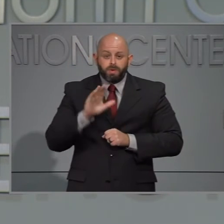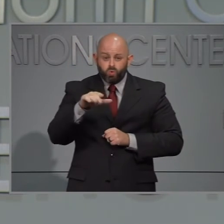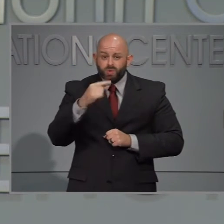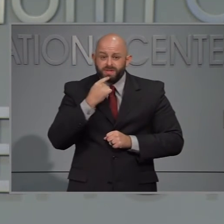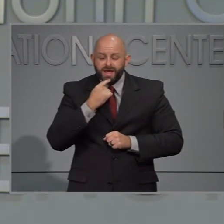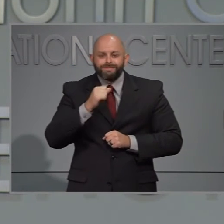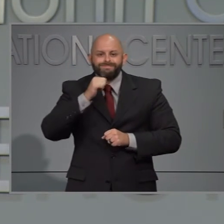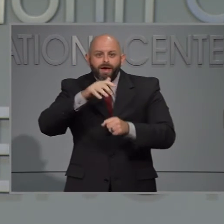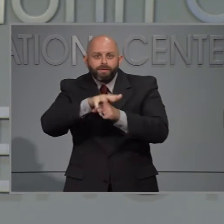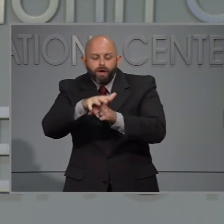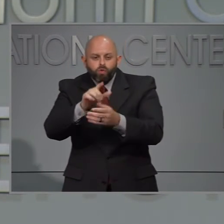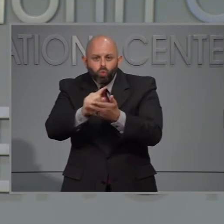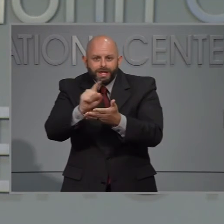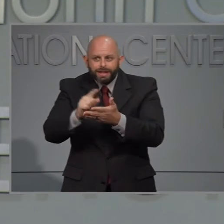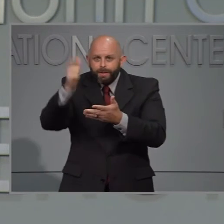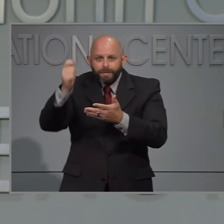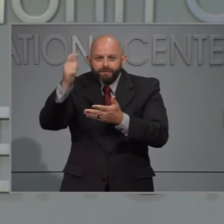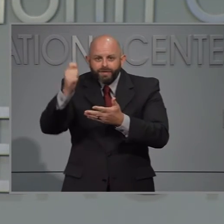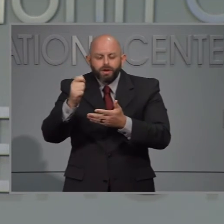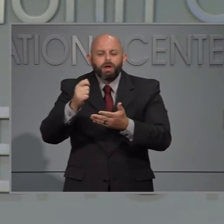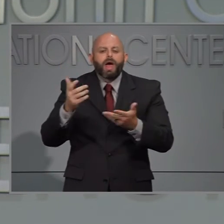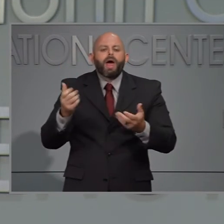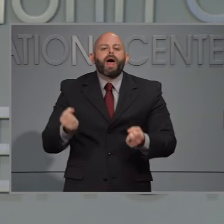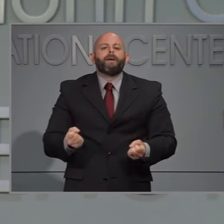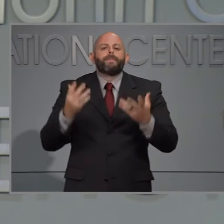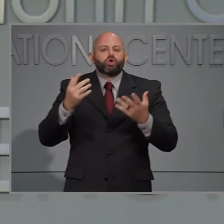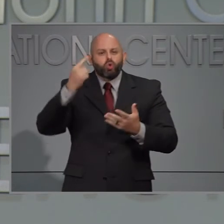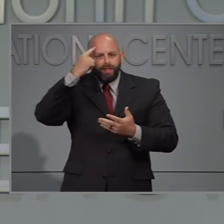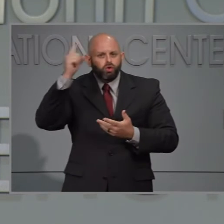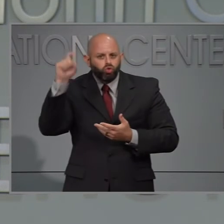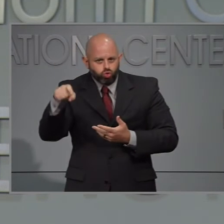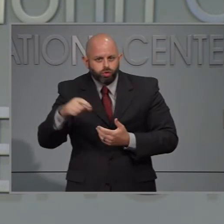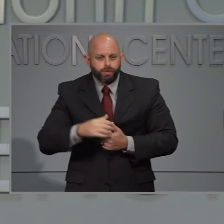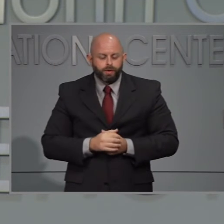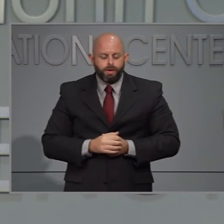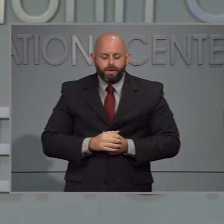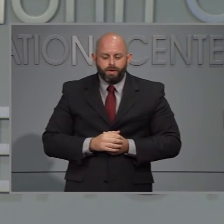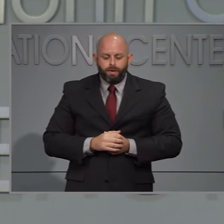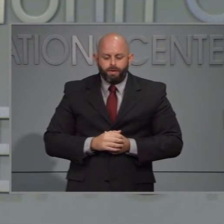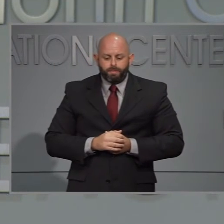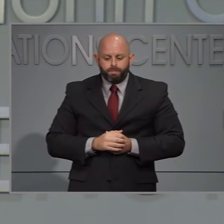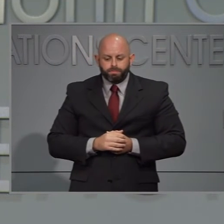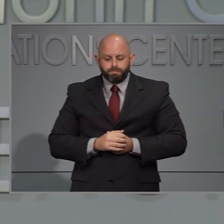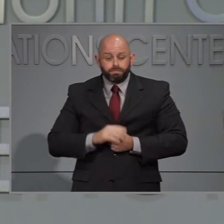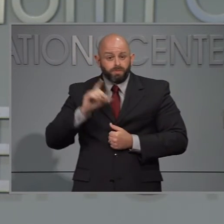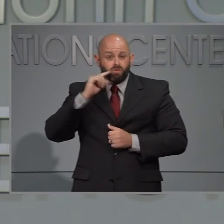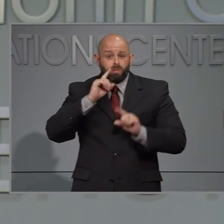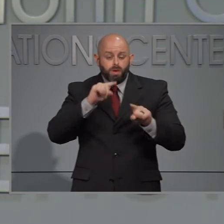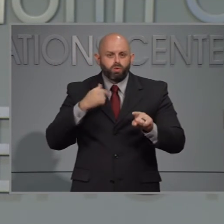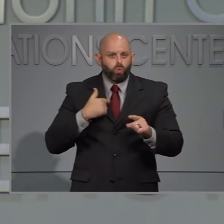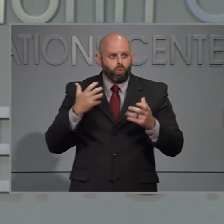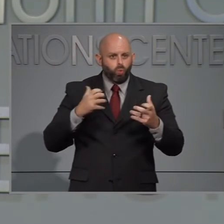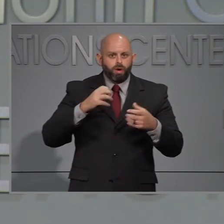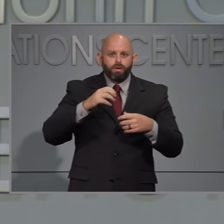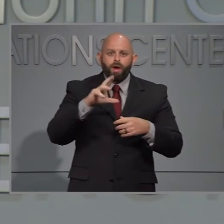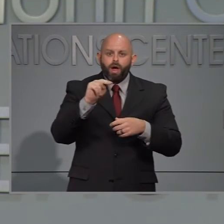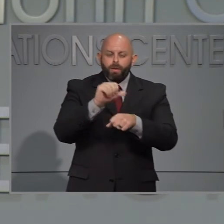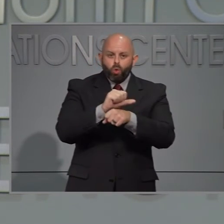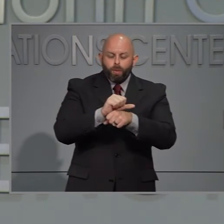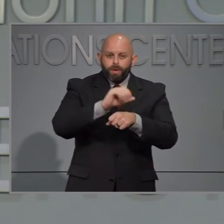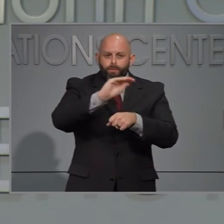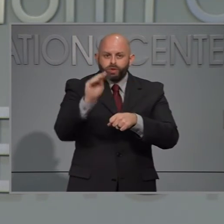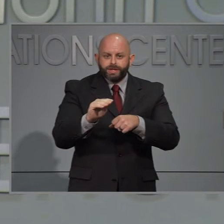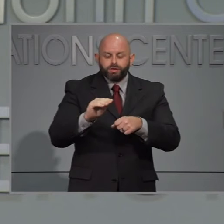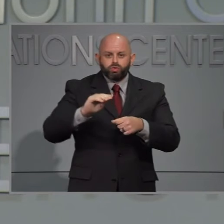Nosotros obviamente queremos que esté lo más bajo y sí bajó significativamente a 7.6. Hace un par